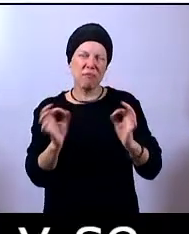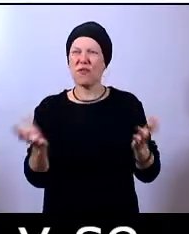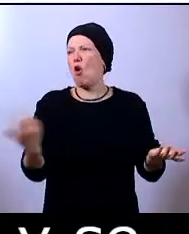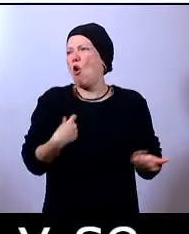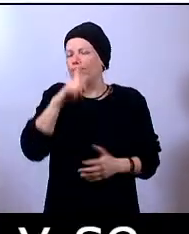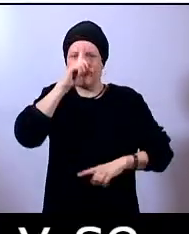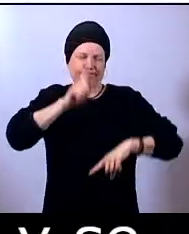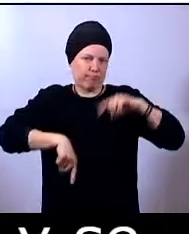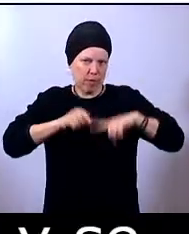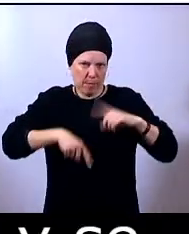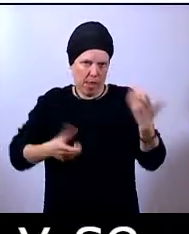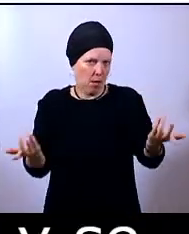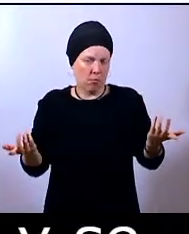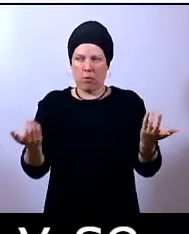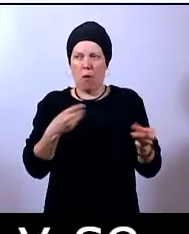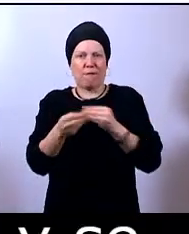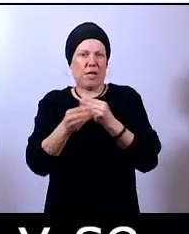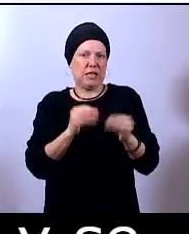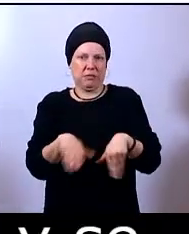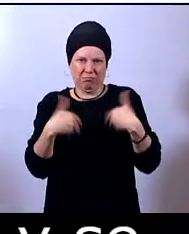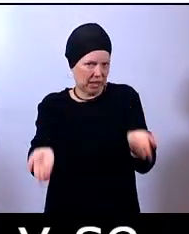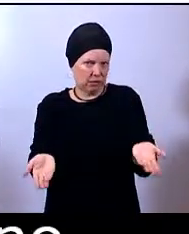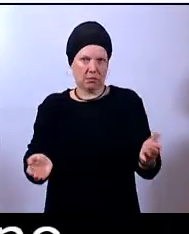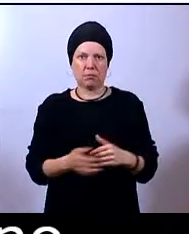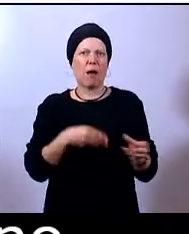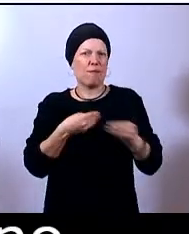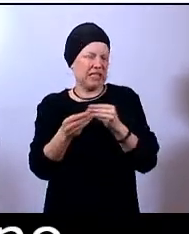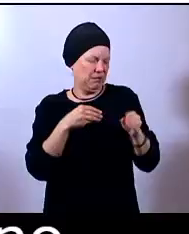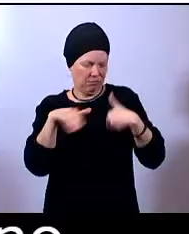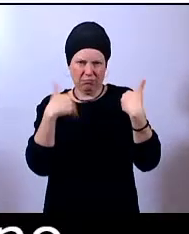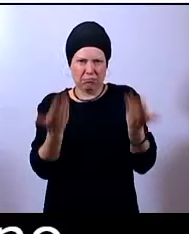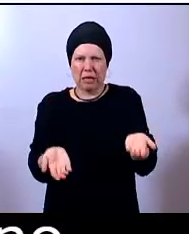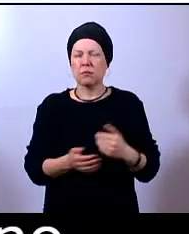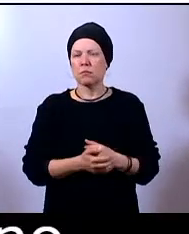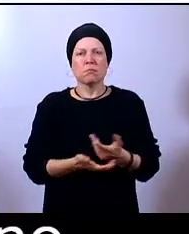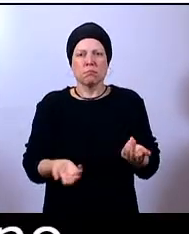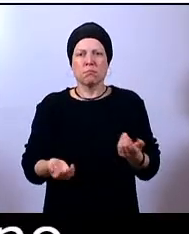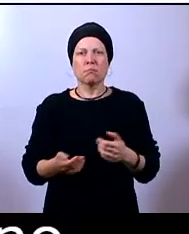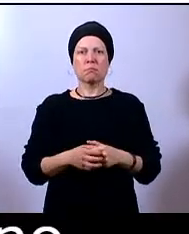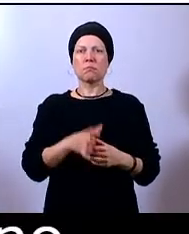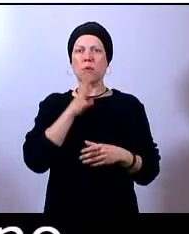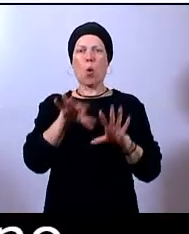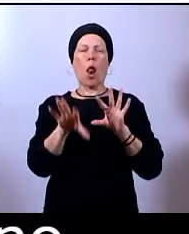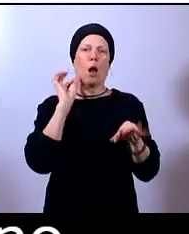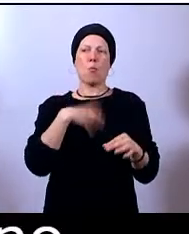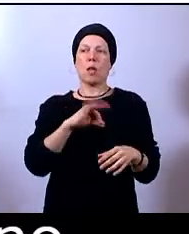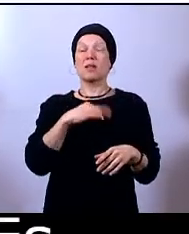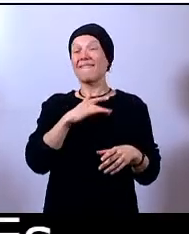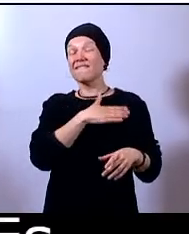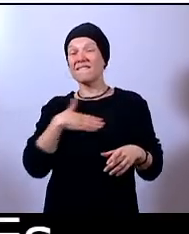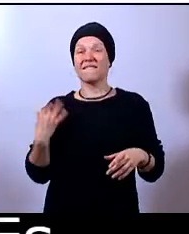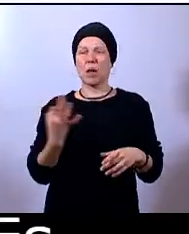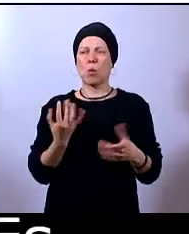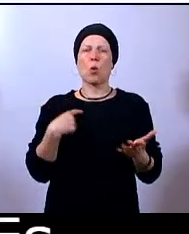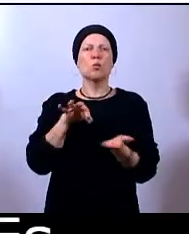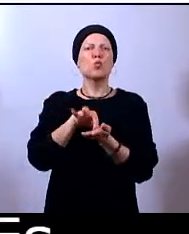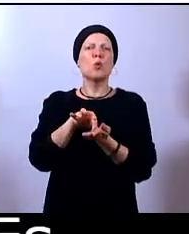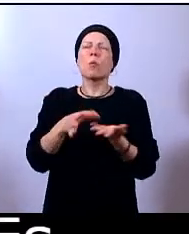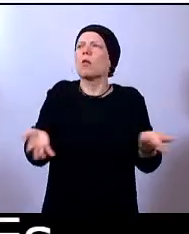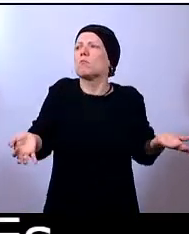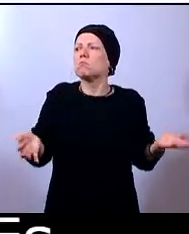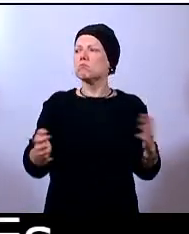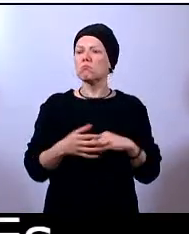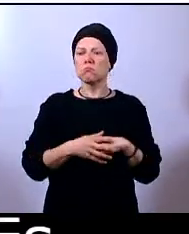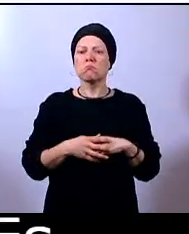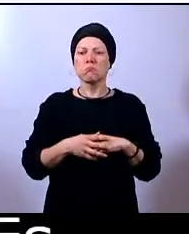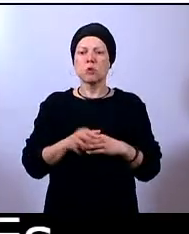ver. Es muchísimo más flexible a la hora de elegirlo y lo que pretende es que sea un servicio